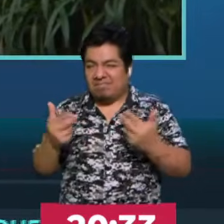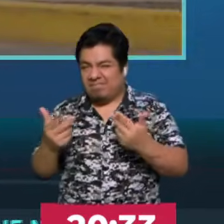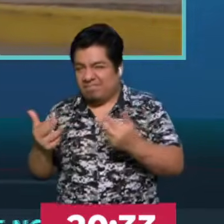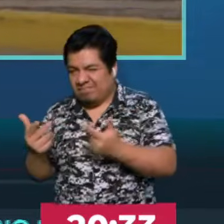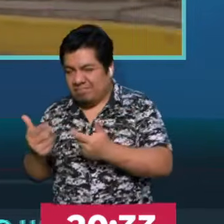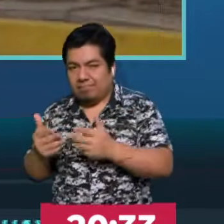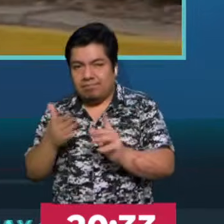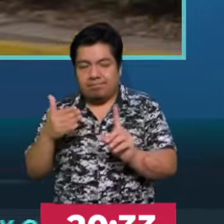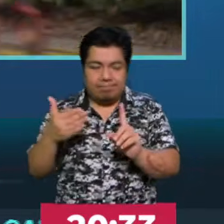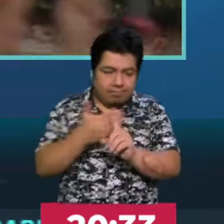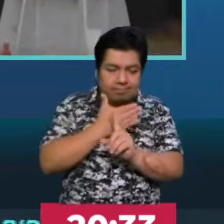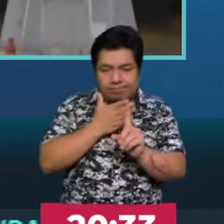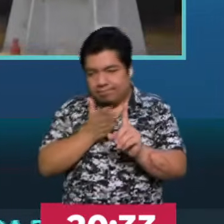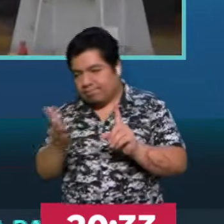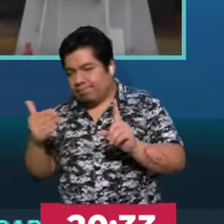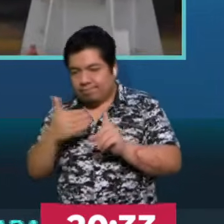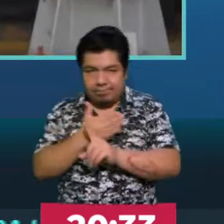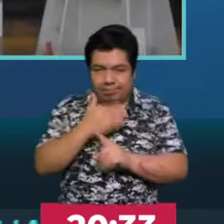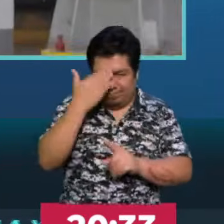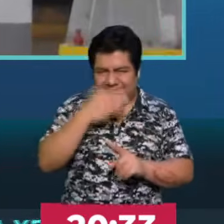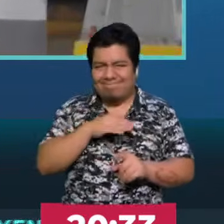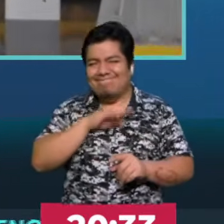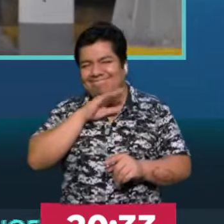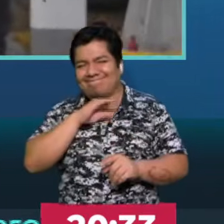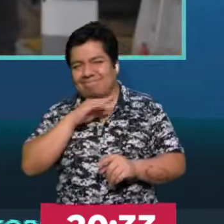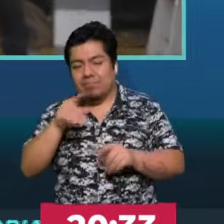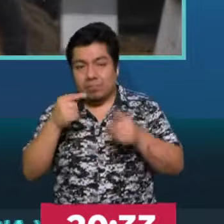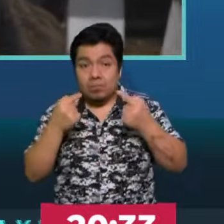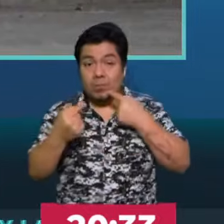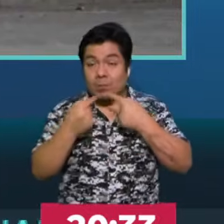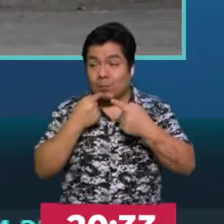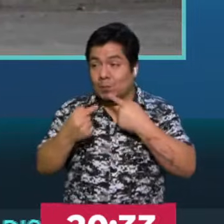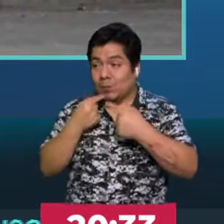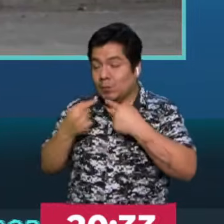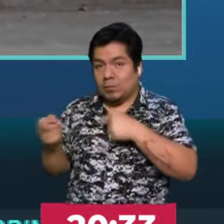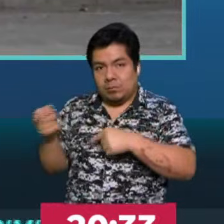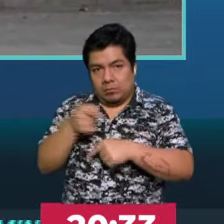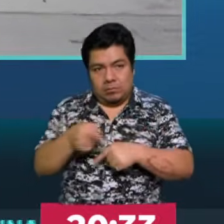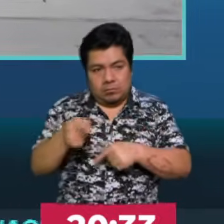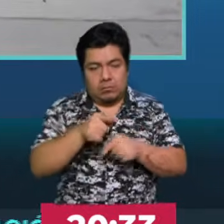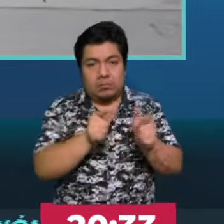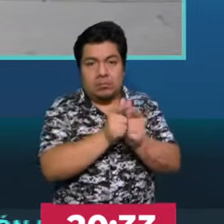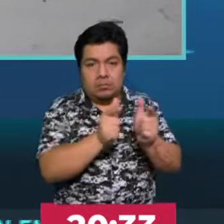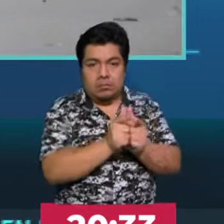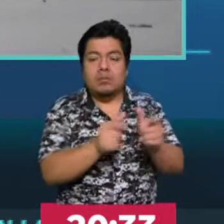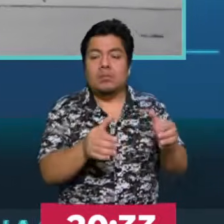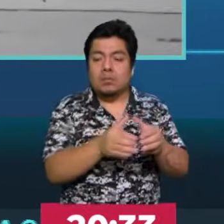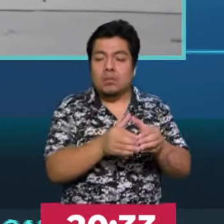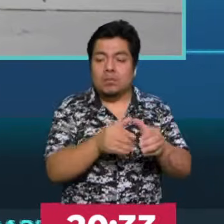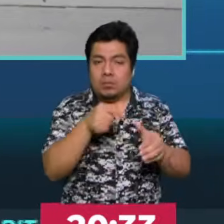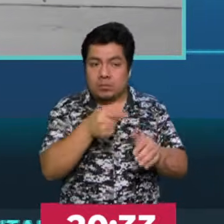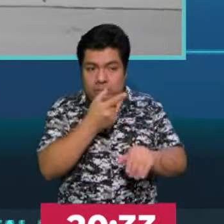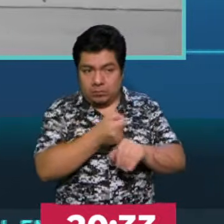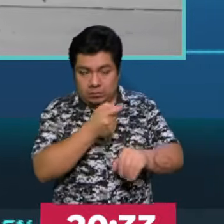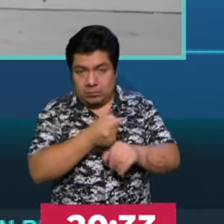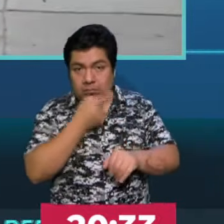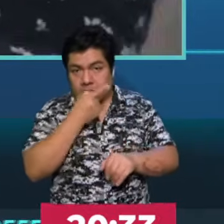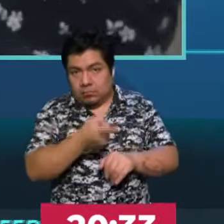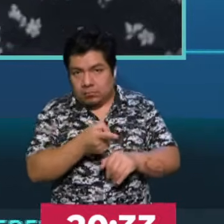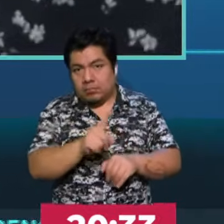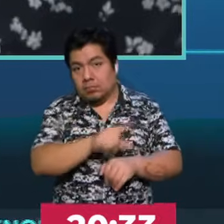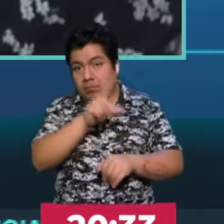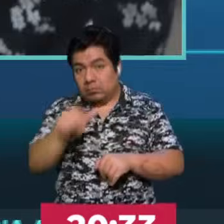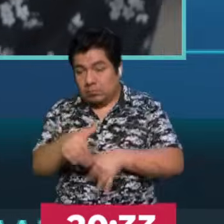quieren desviar la atención a lo verdaderamente esencial, que es el debate que propusieron primero la convocatoria, pero luego